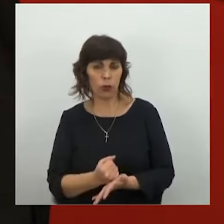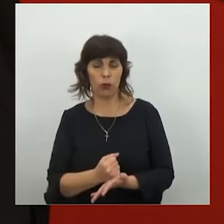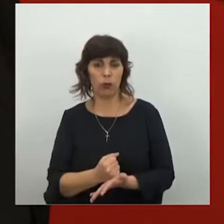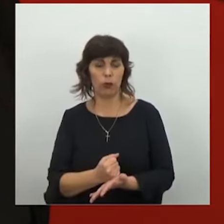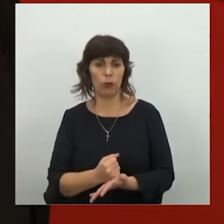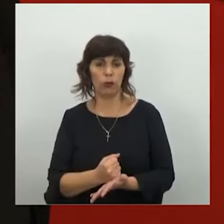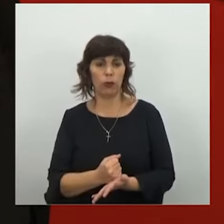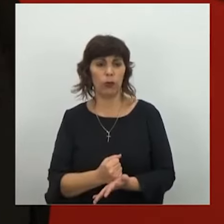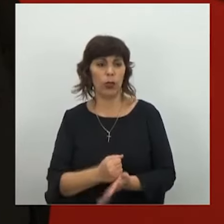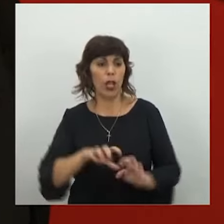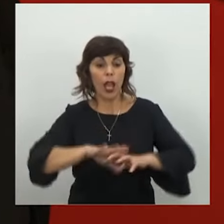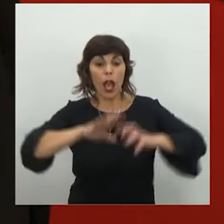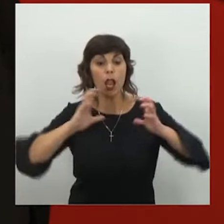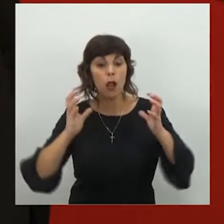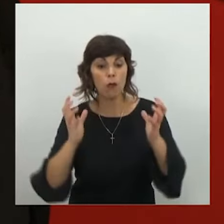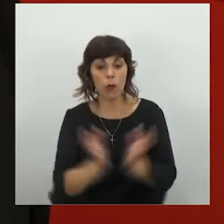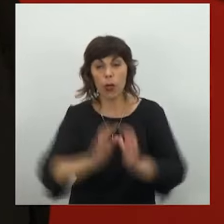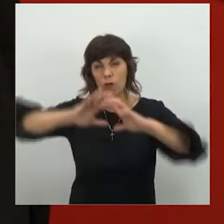el micro y el macrocosmos,